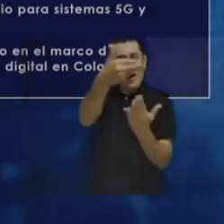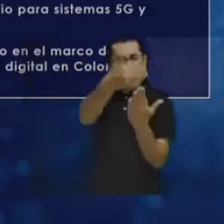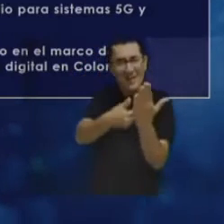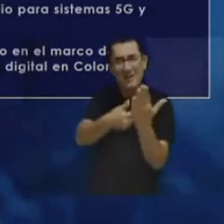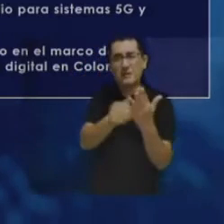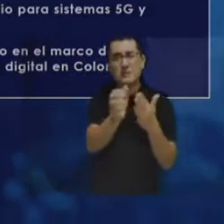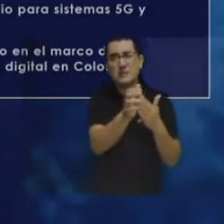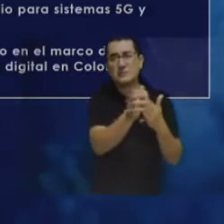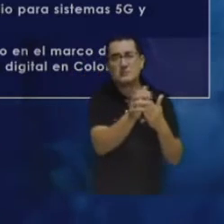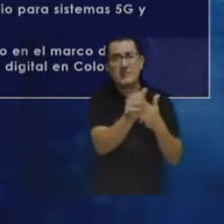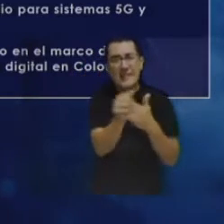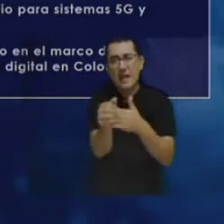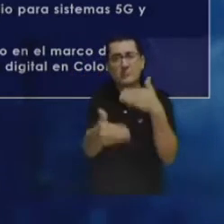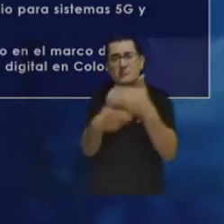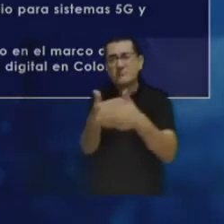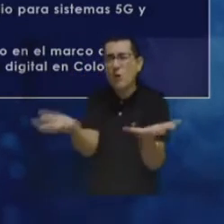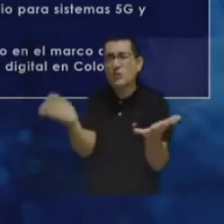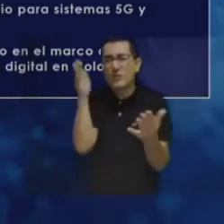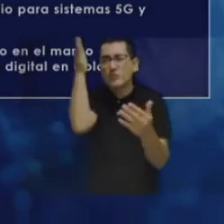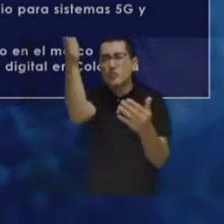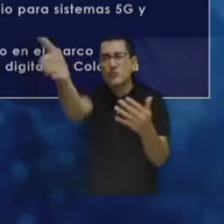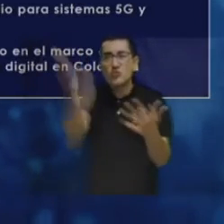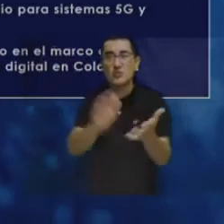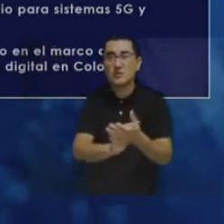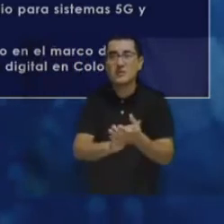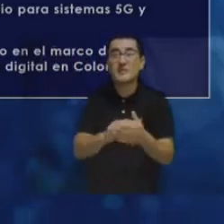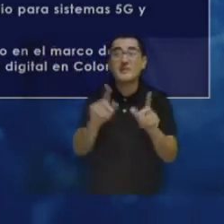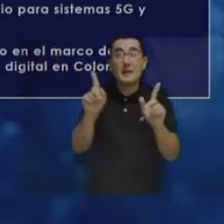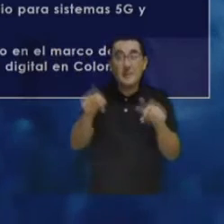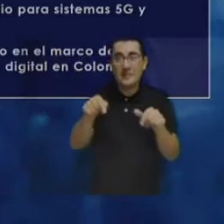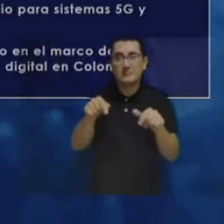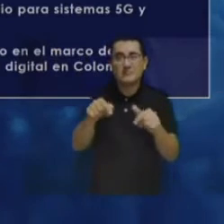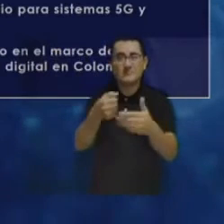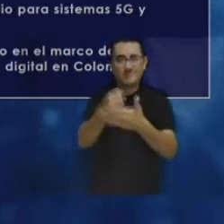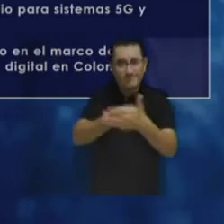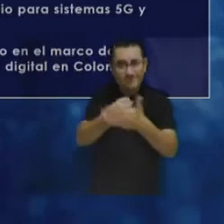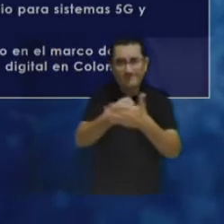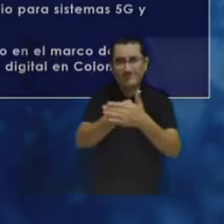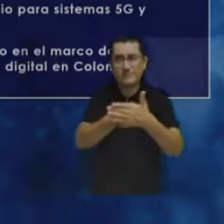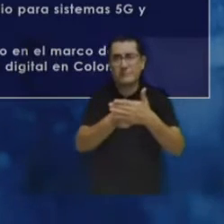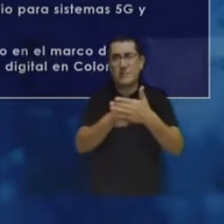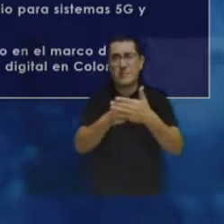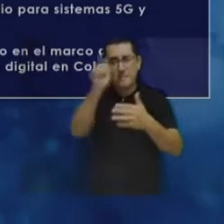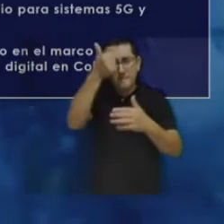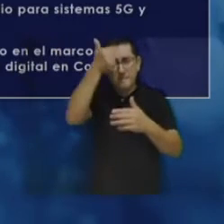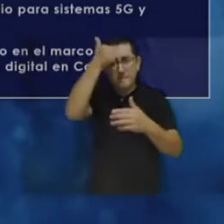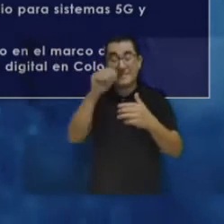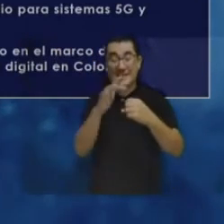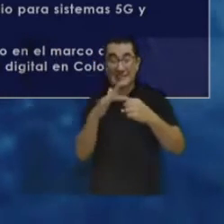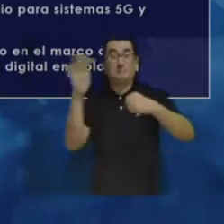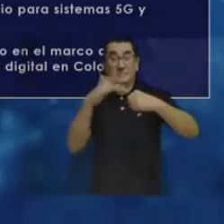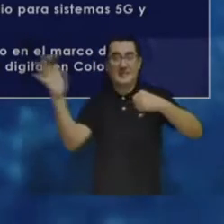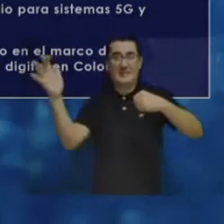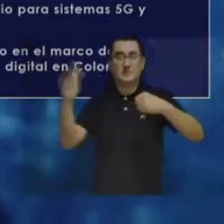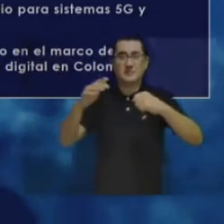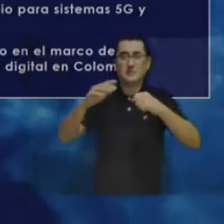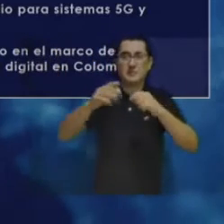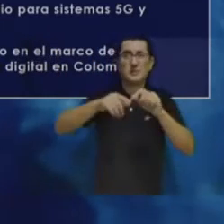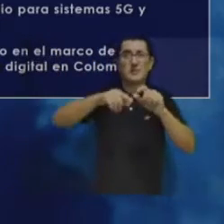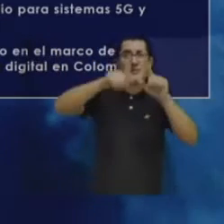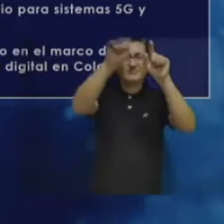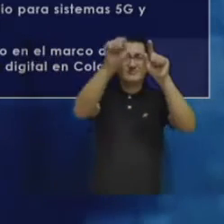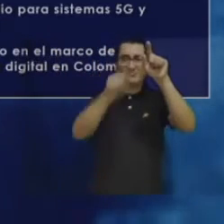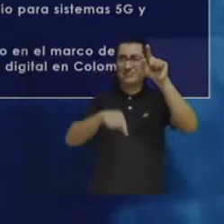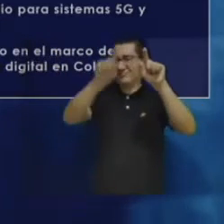Plan Maestro de Gestión de Espectro. El tema de espectro para verticales y futuros esquemas de asignación fue tratado dentro del